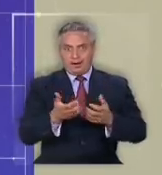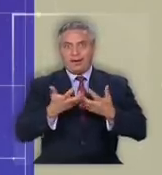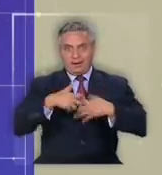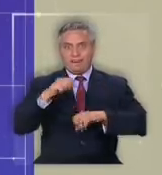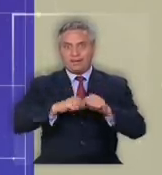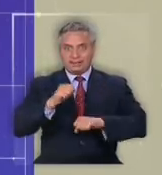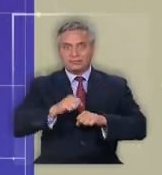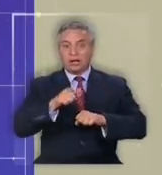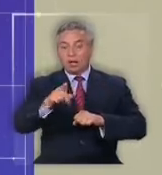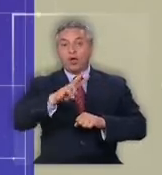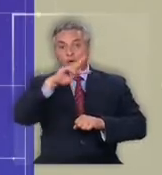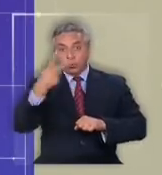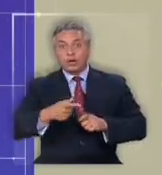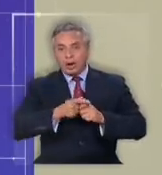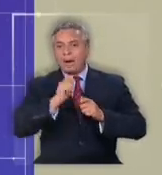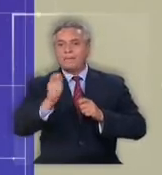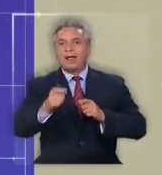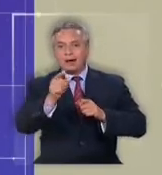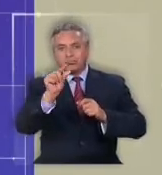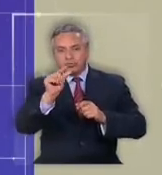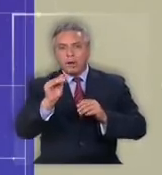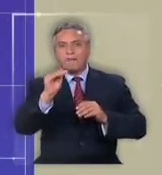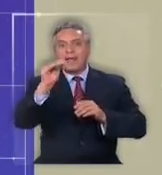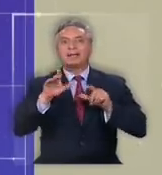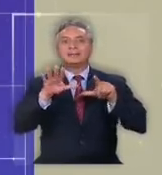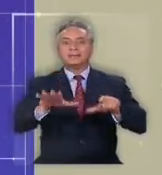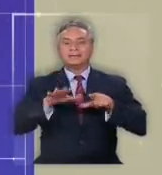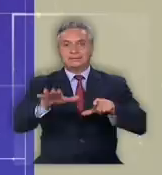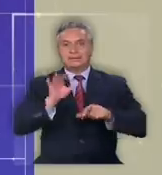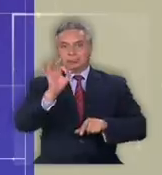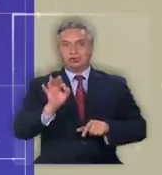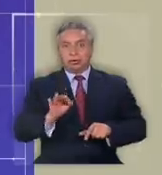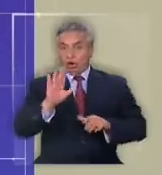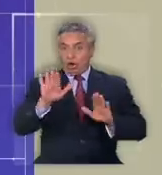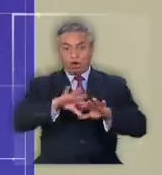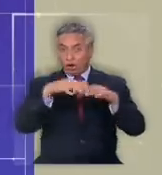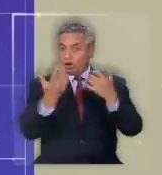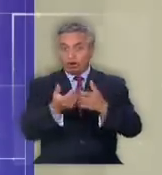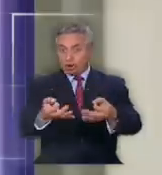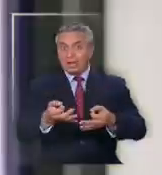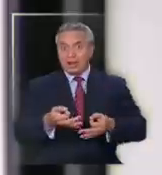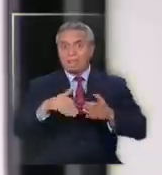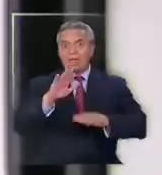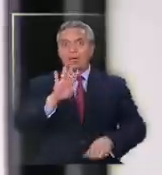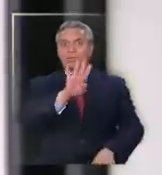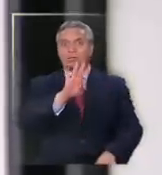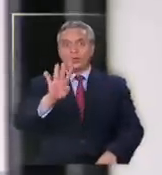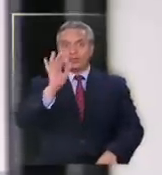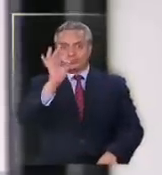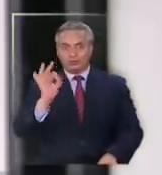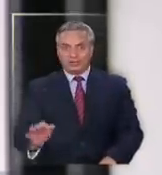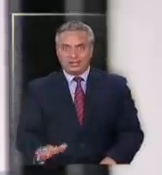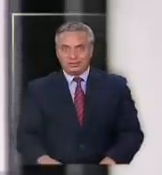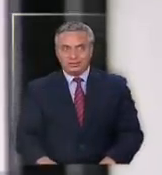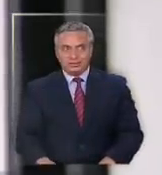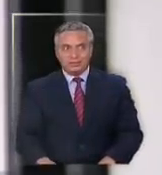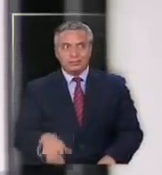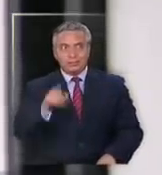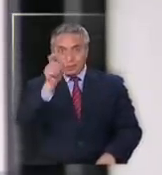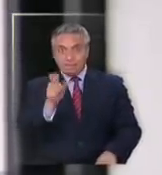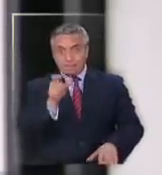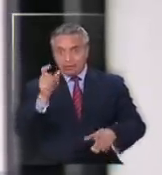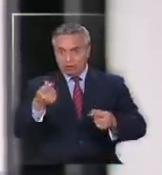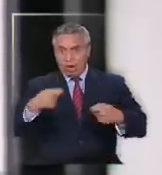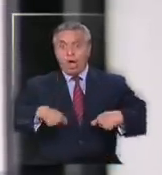Así, el dueño paga un poco más del 17% y en total más de un 44%. Menos gente de altos